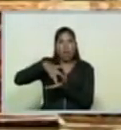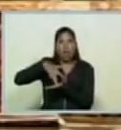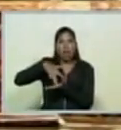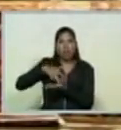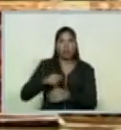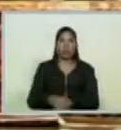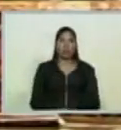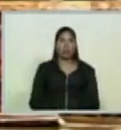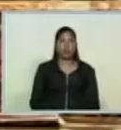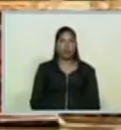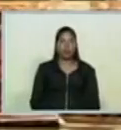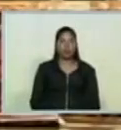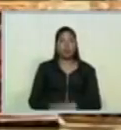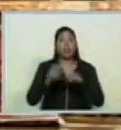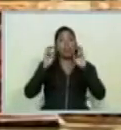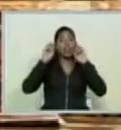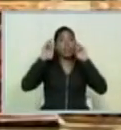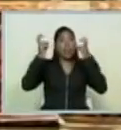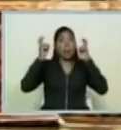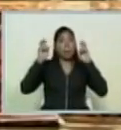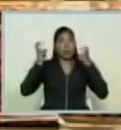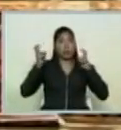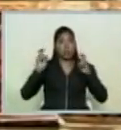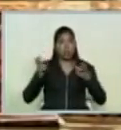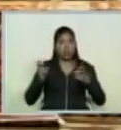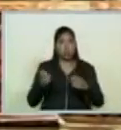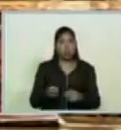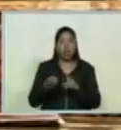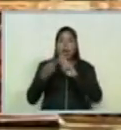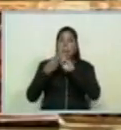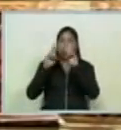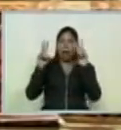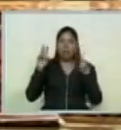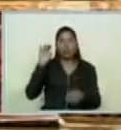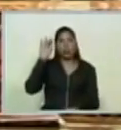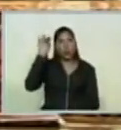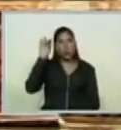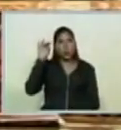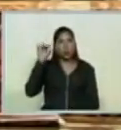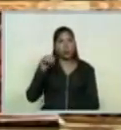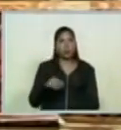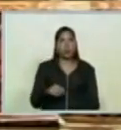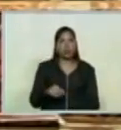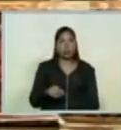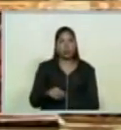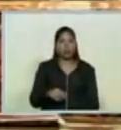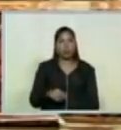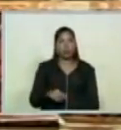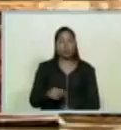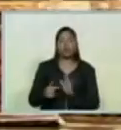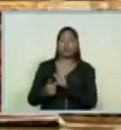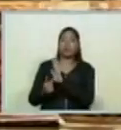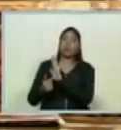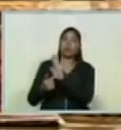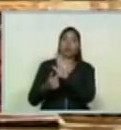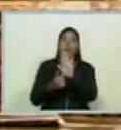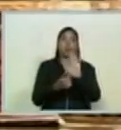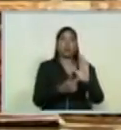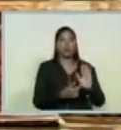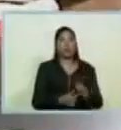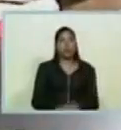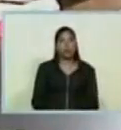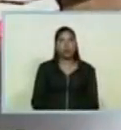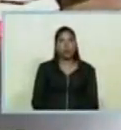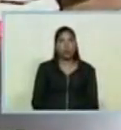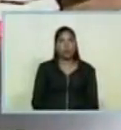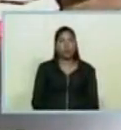Los grandes temas de Venezuela, de la paz, del futuro de Venezuela están sobre la mesa. Yo podría decir que